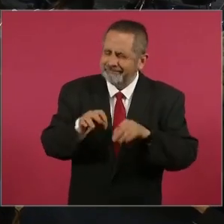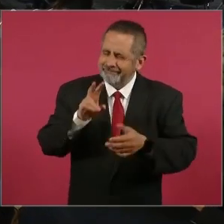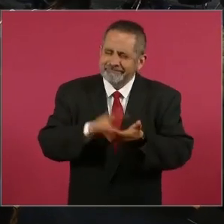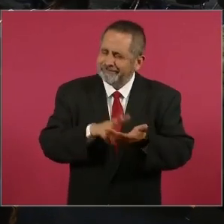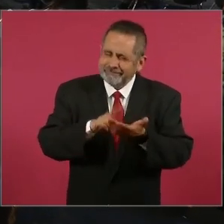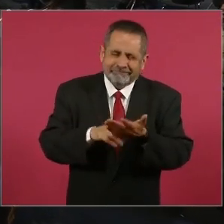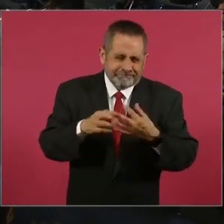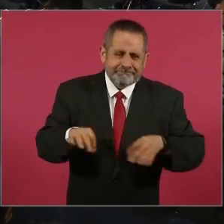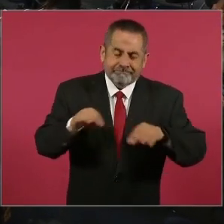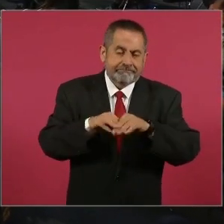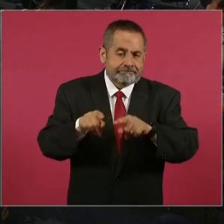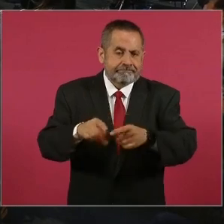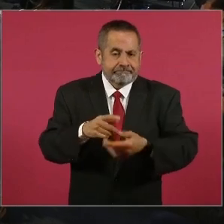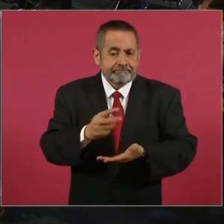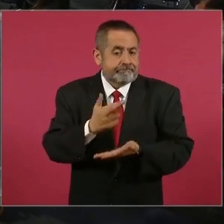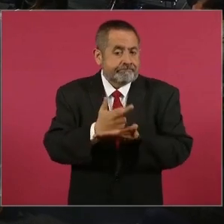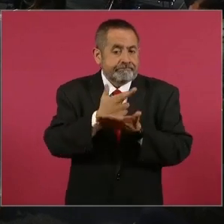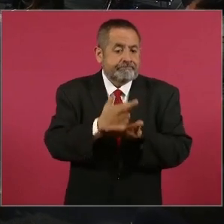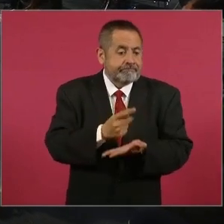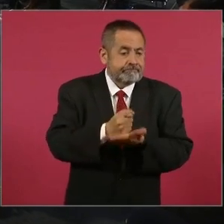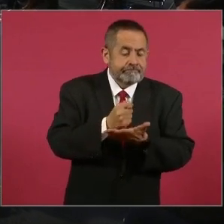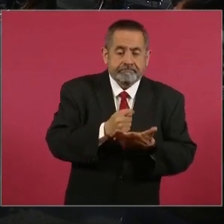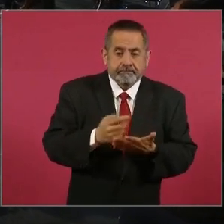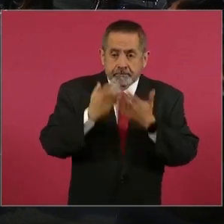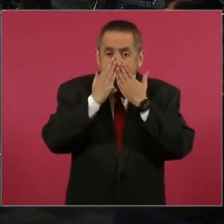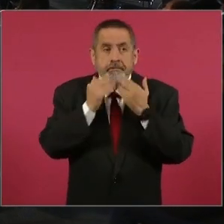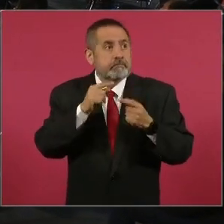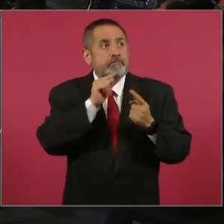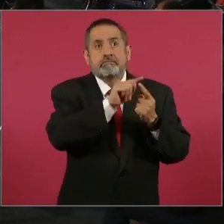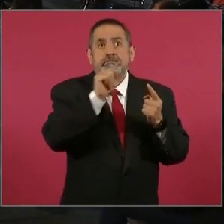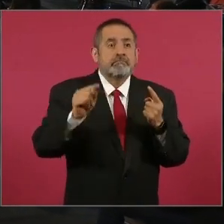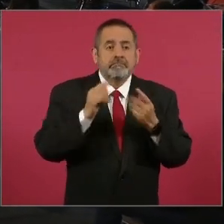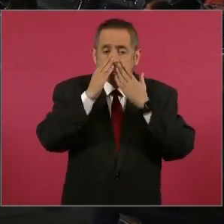importante porque no hay lo